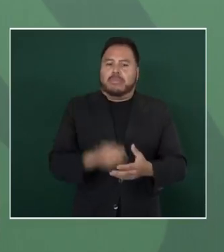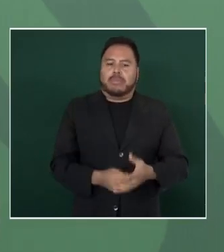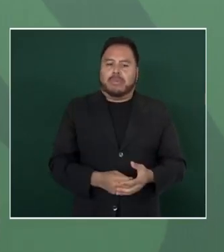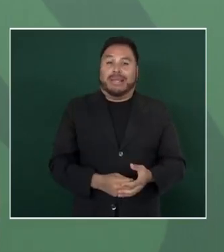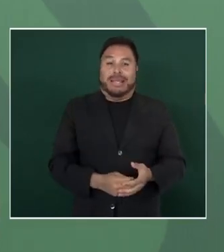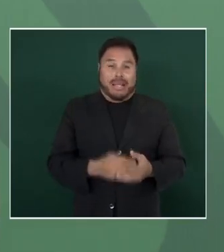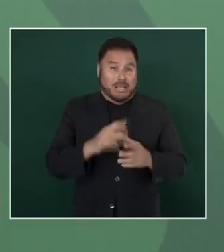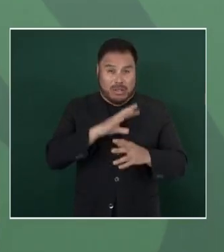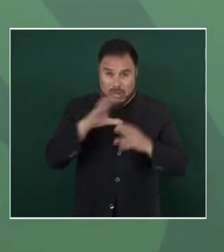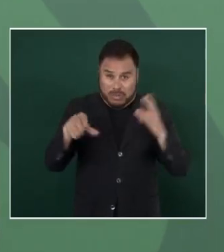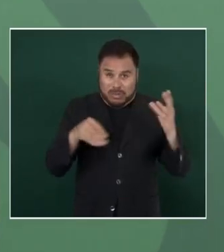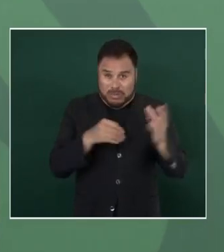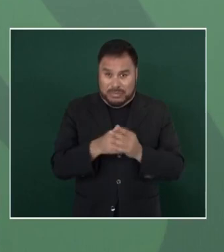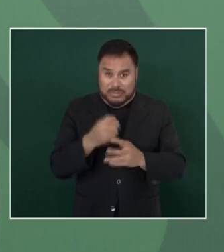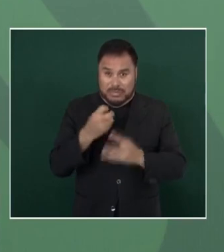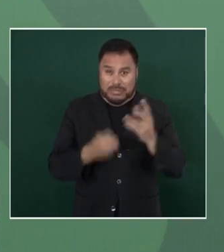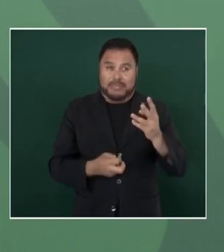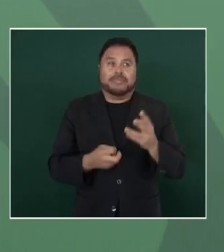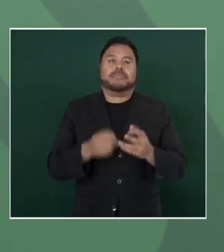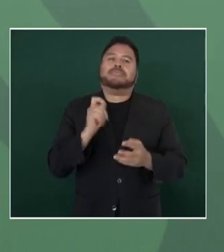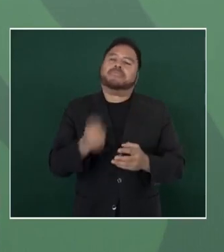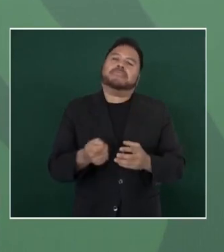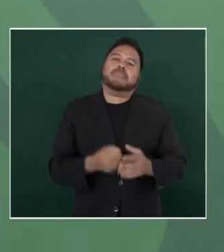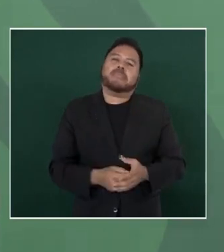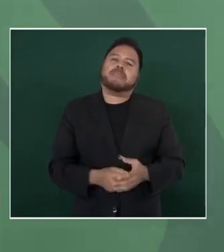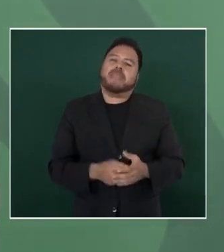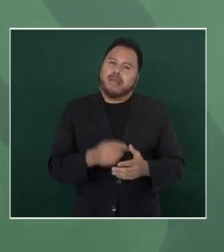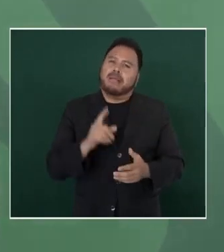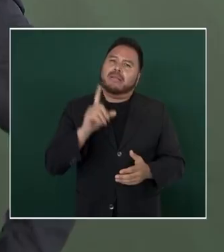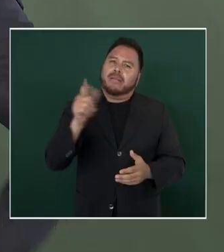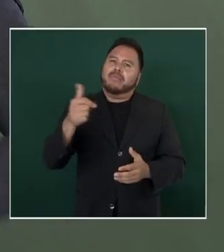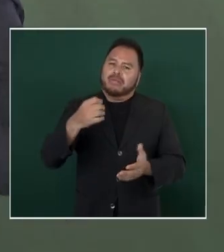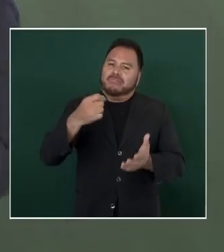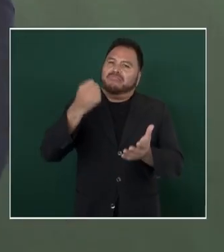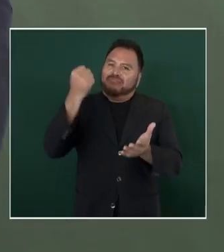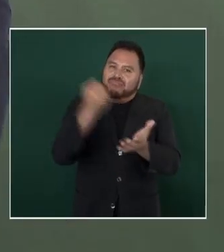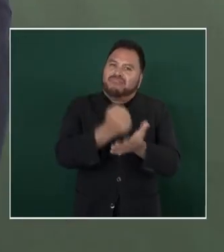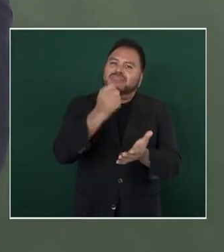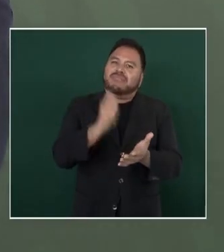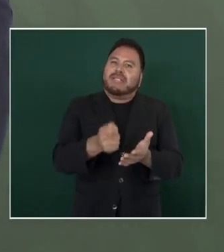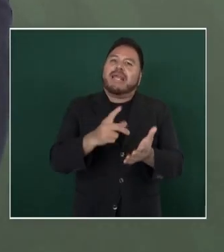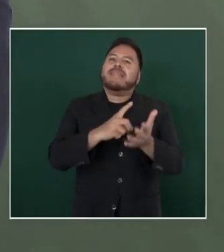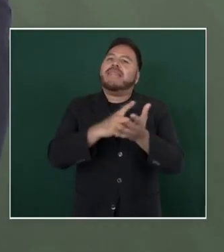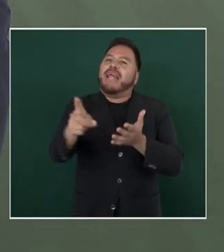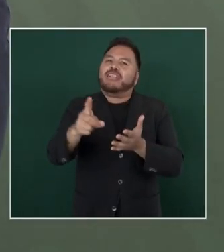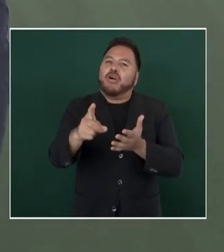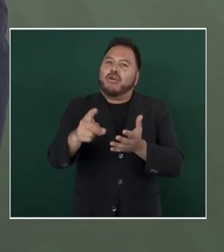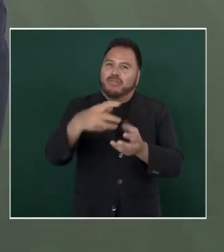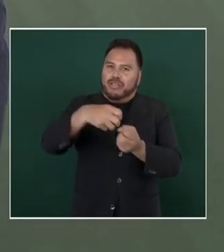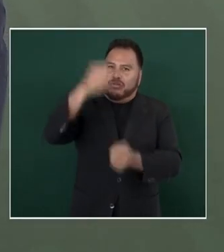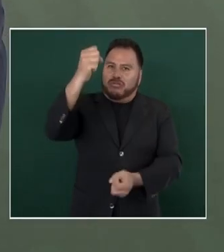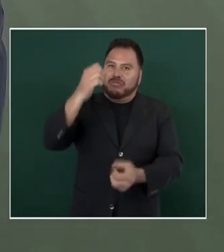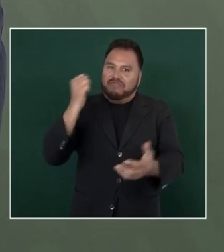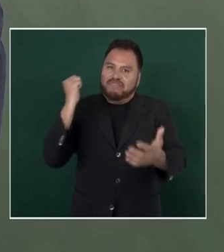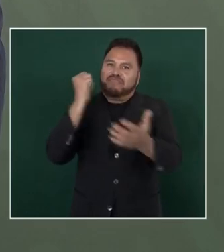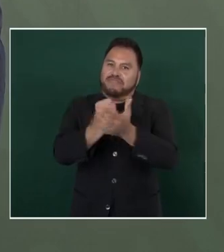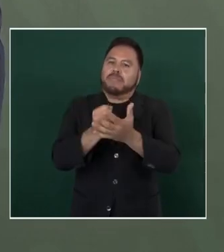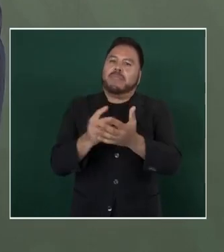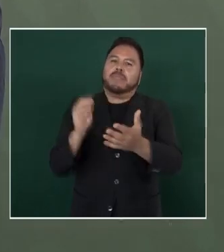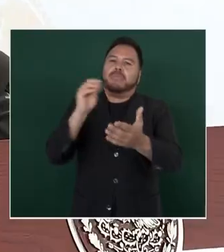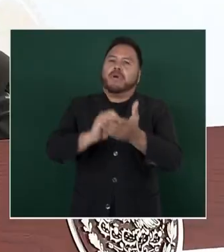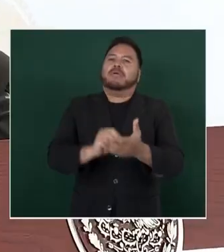eso va a establecerse como derechos en la